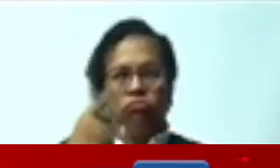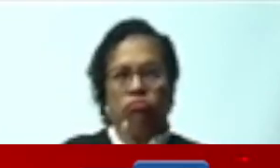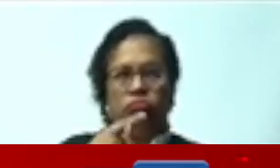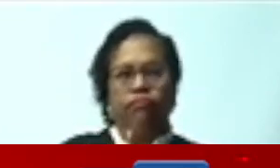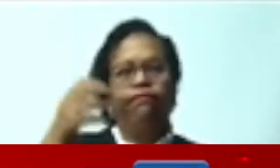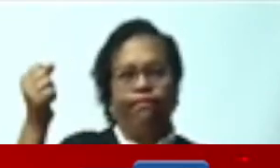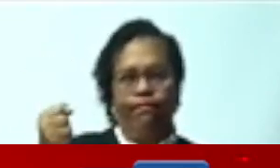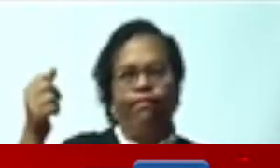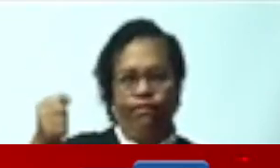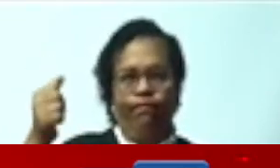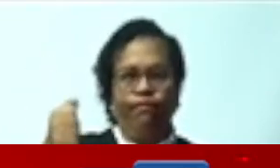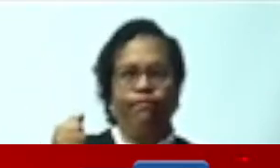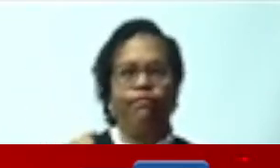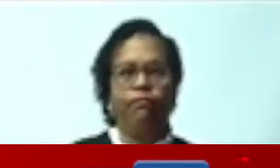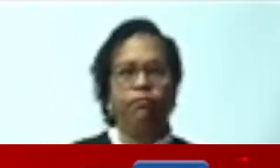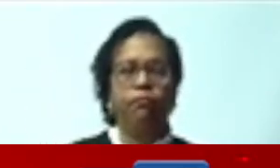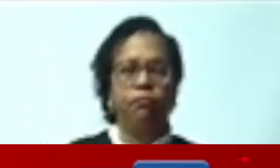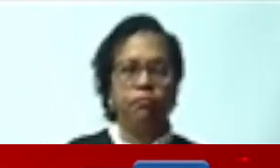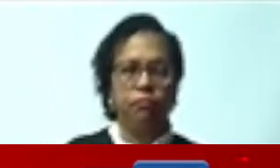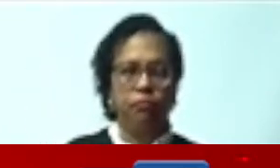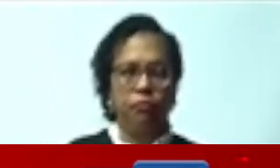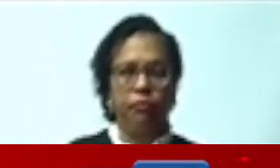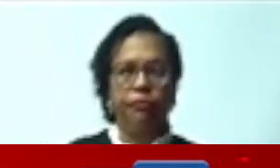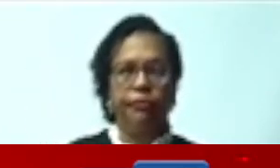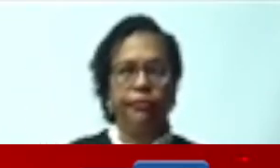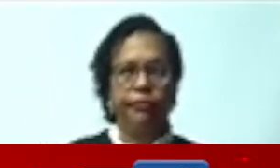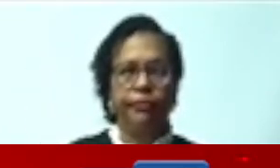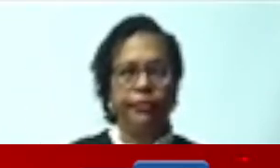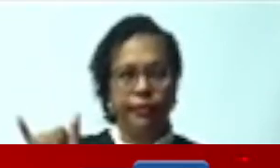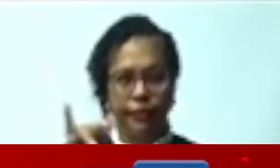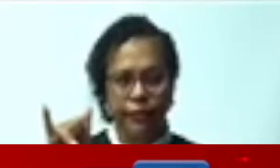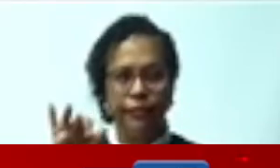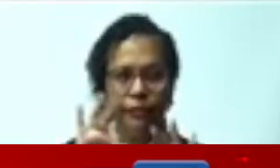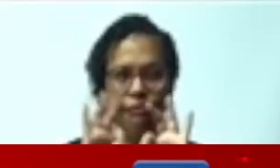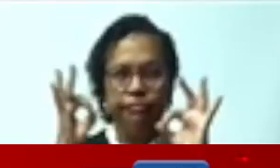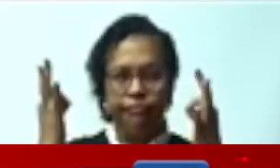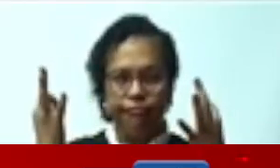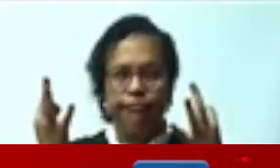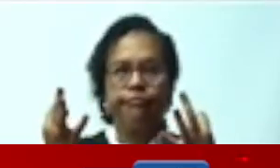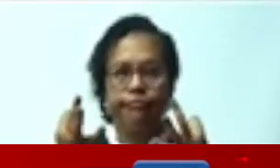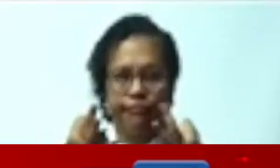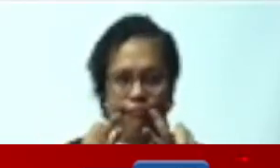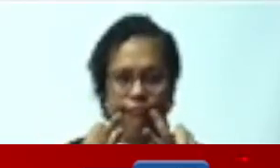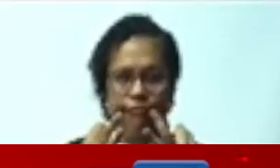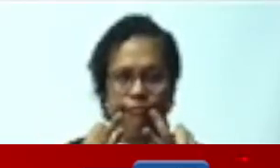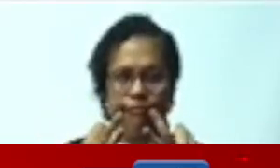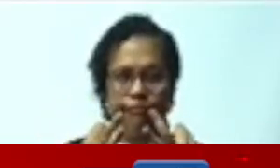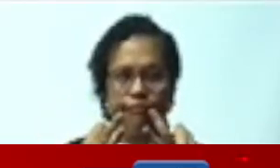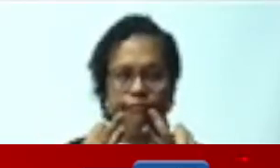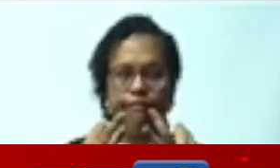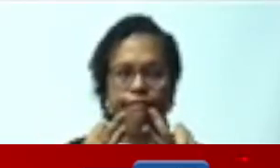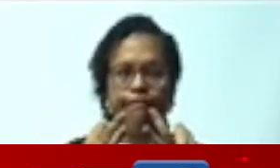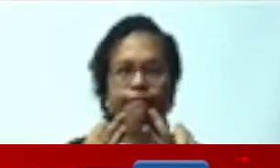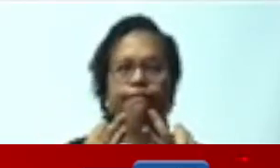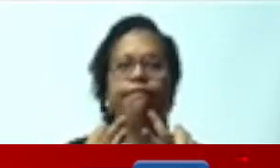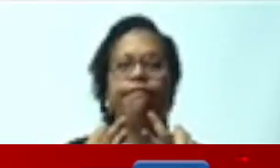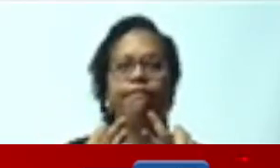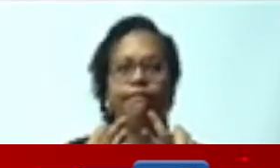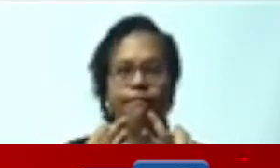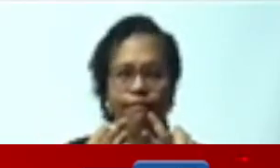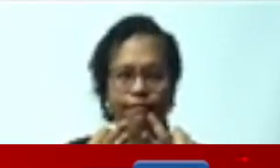miembros activos en retiro, viudas y tutoras, clamamos para que el pueblo